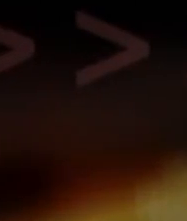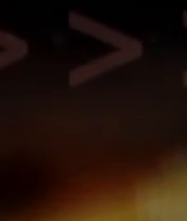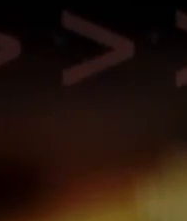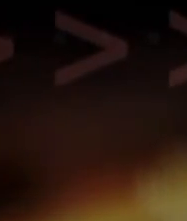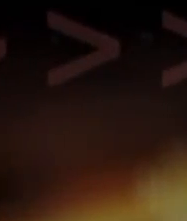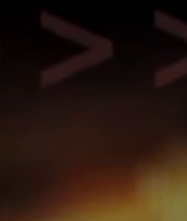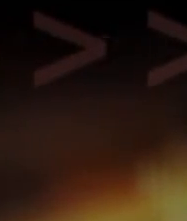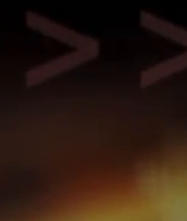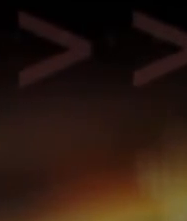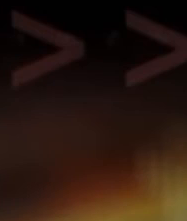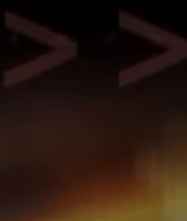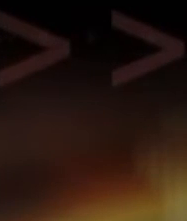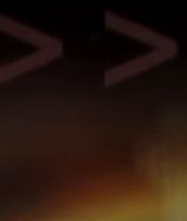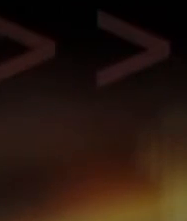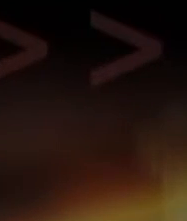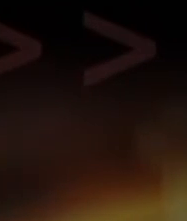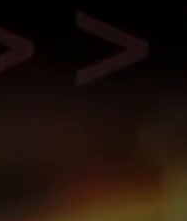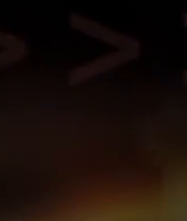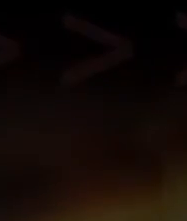Música